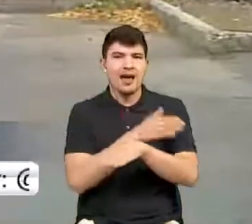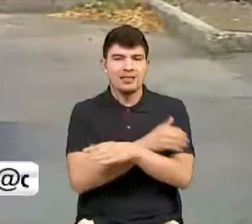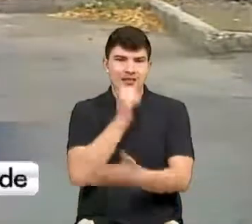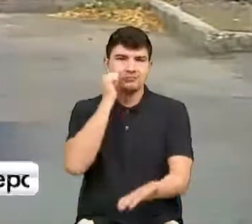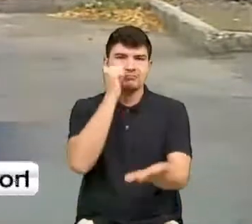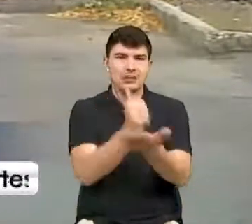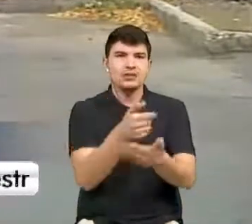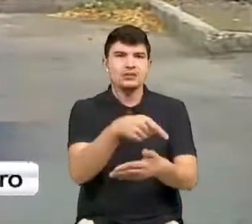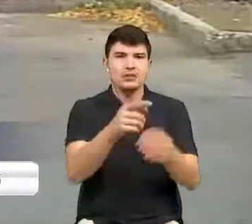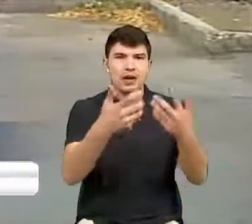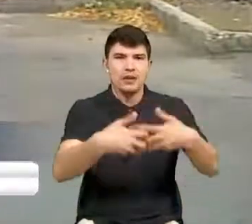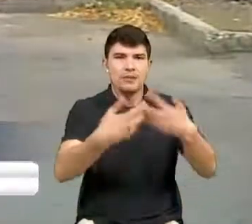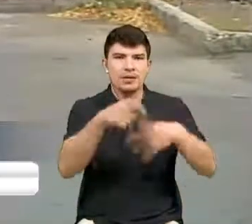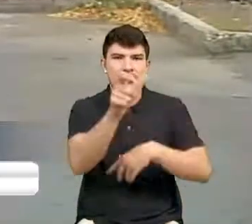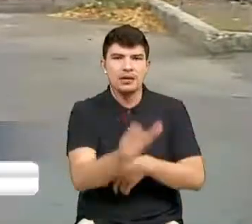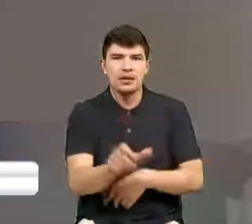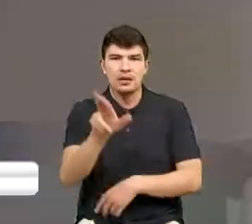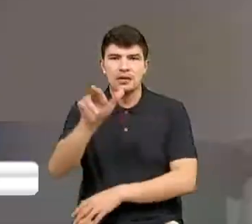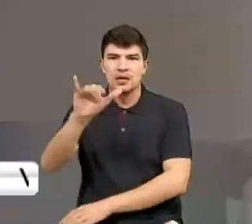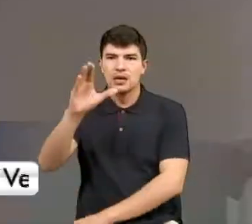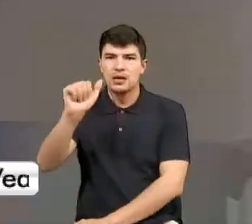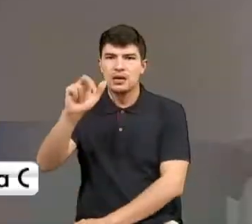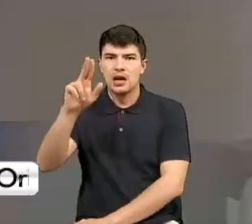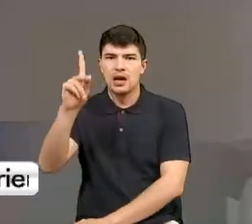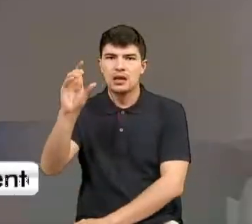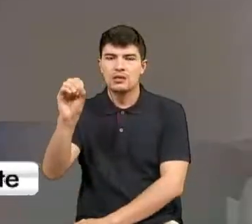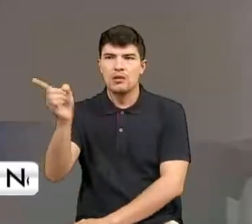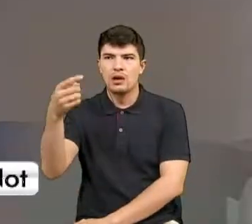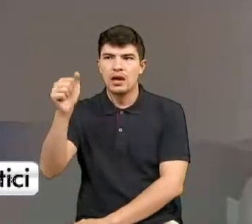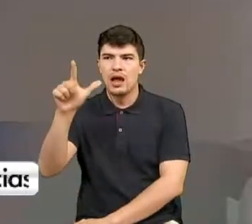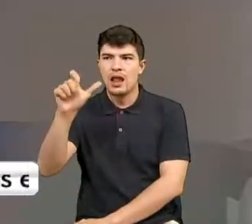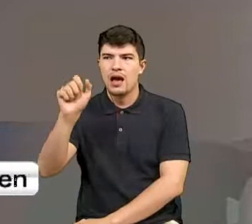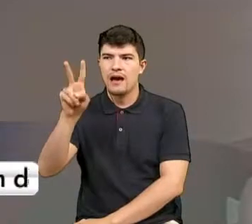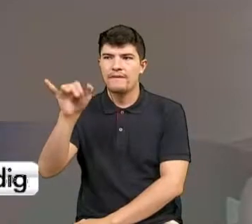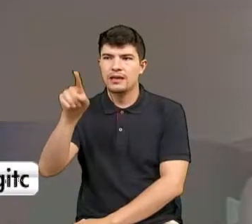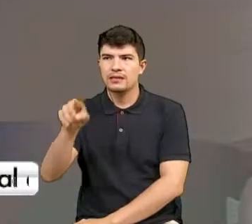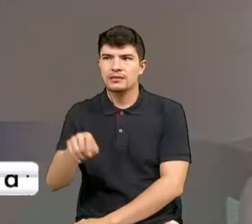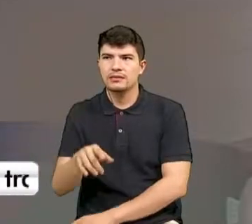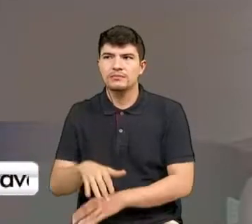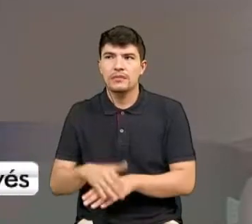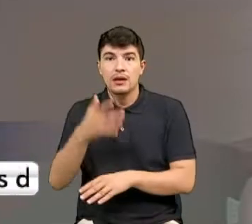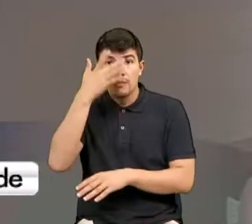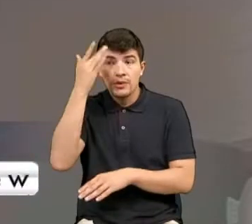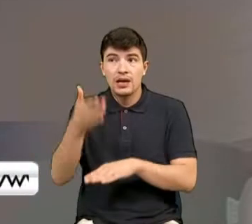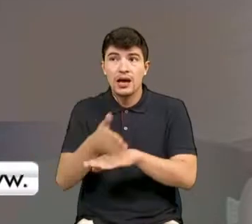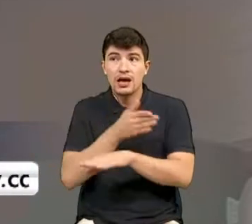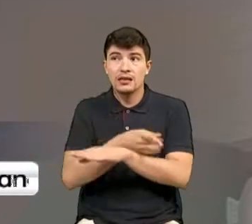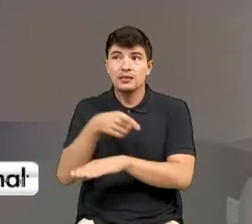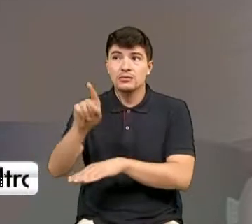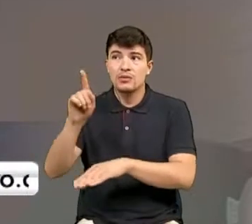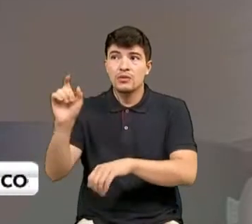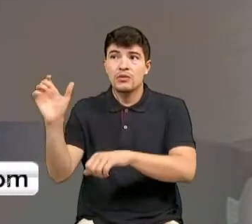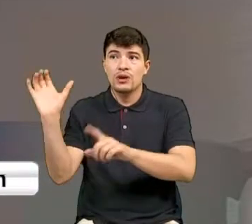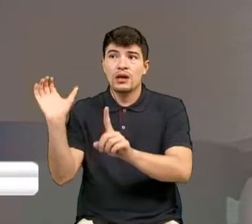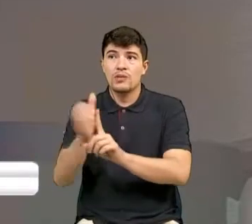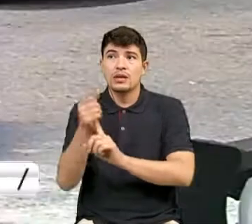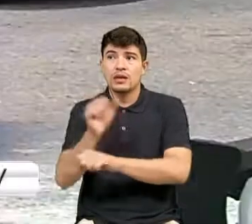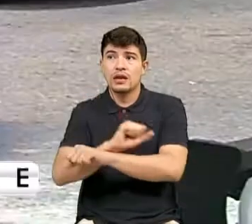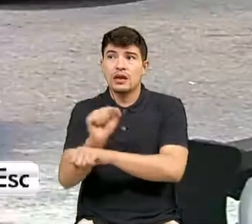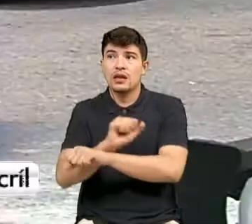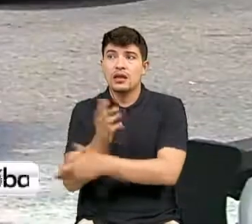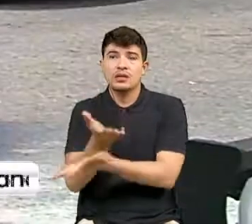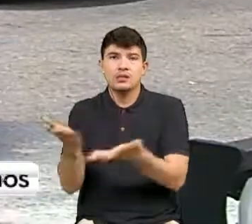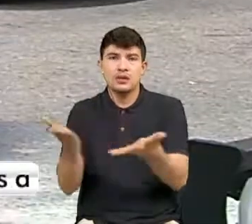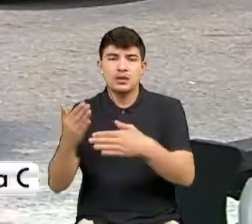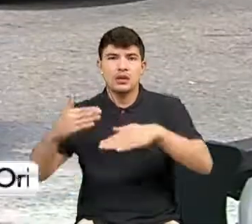del empresario ricardo hoy galavíz esto ante el hallazgo en las últimas horas de el vehículo abandonado en el